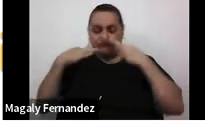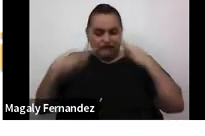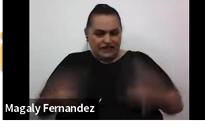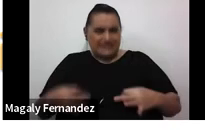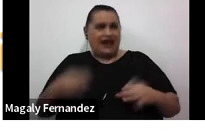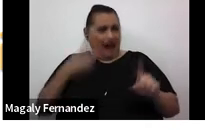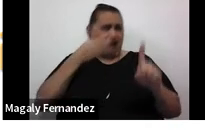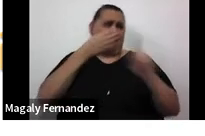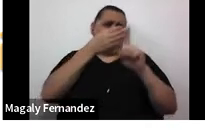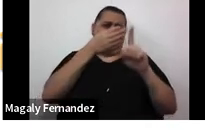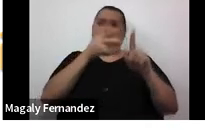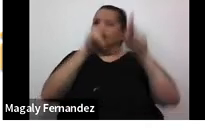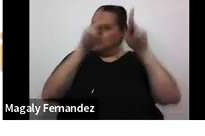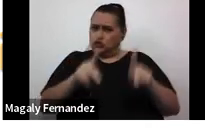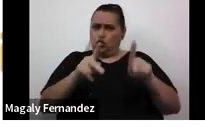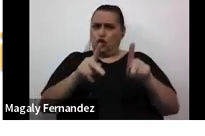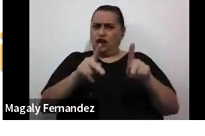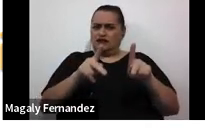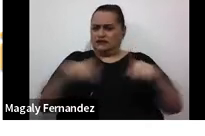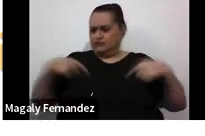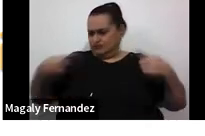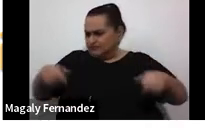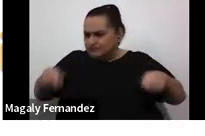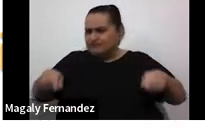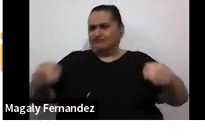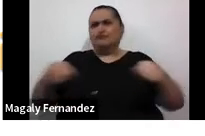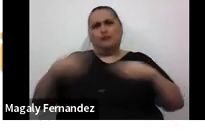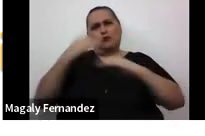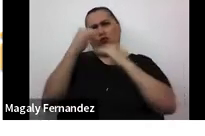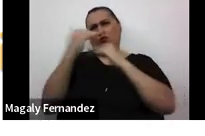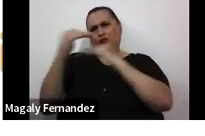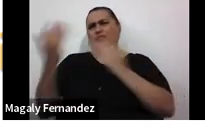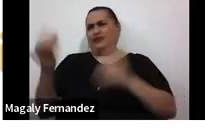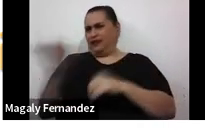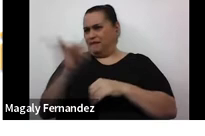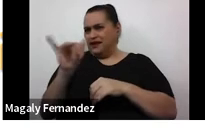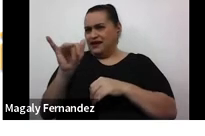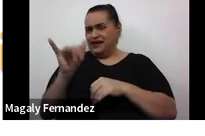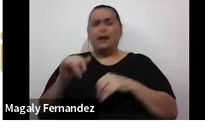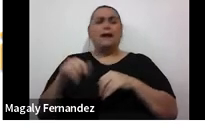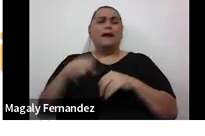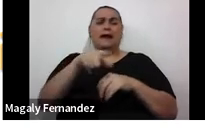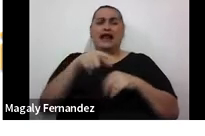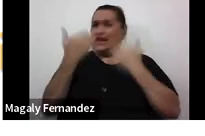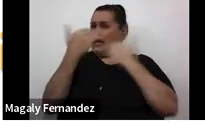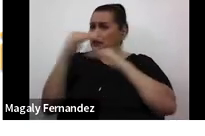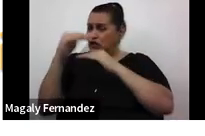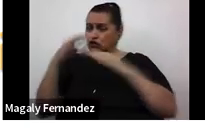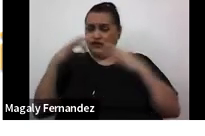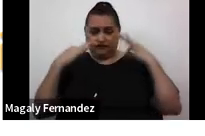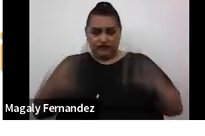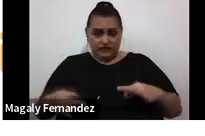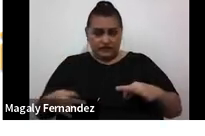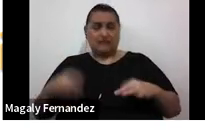a las personas con limitaciones motoras las limitaciones físicas son complicadas para para las personas con limitación visual